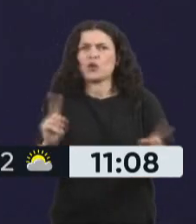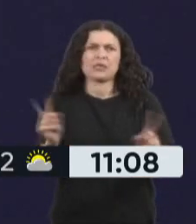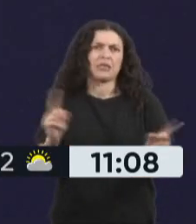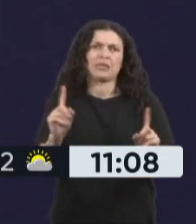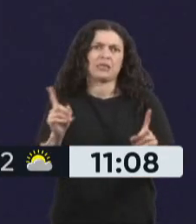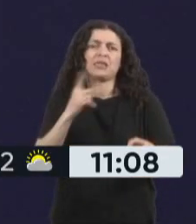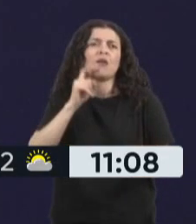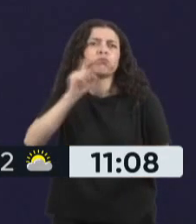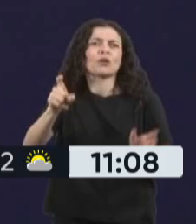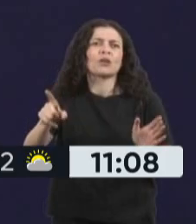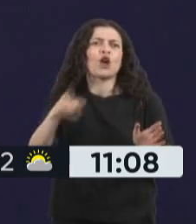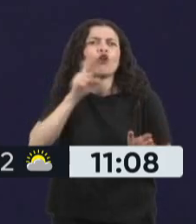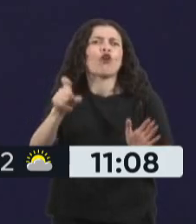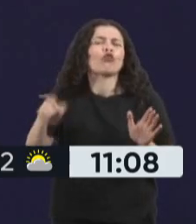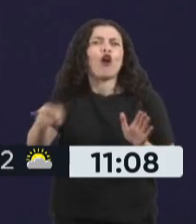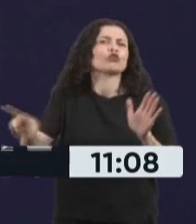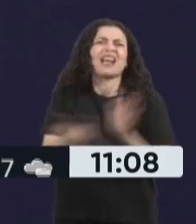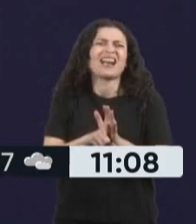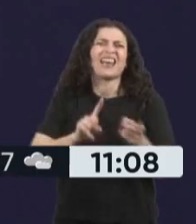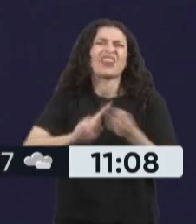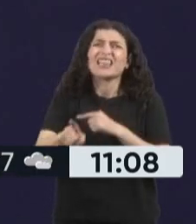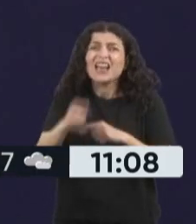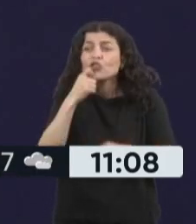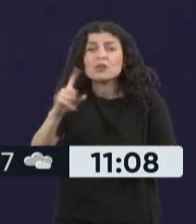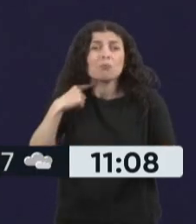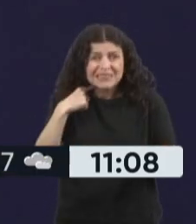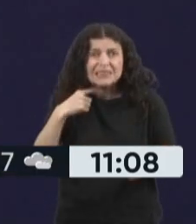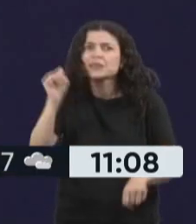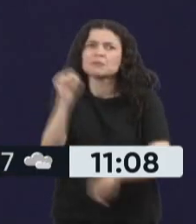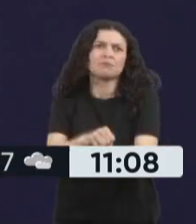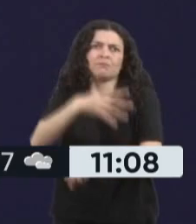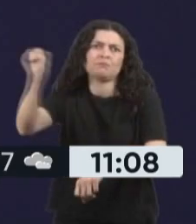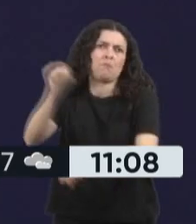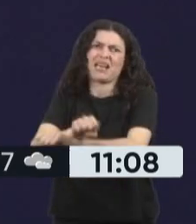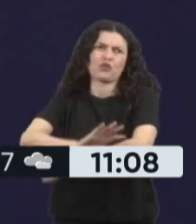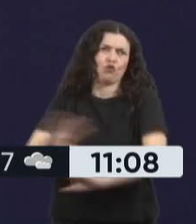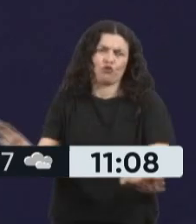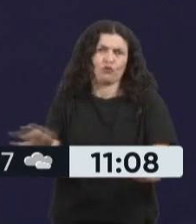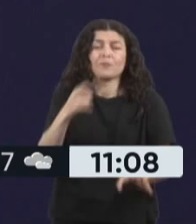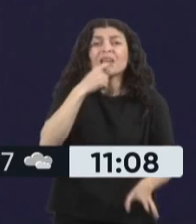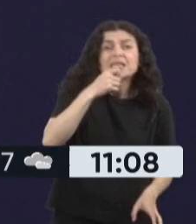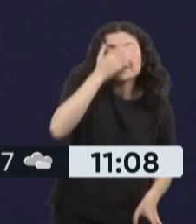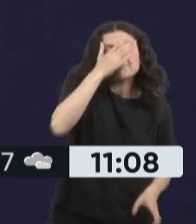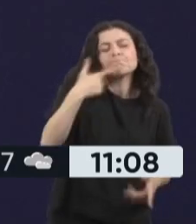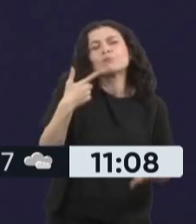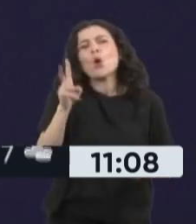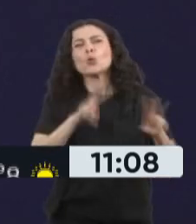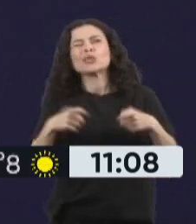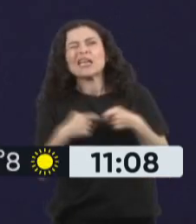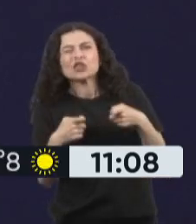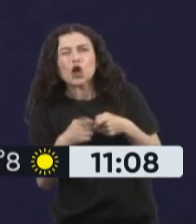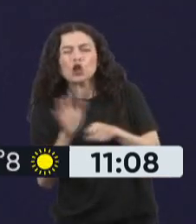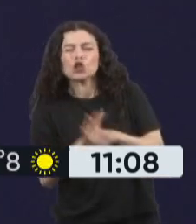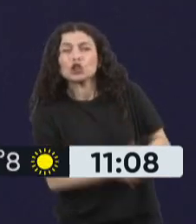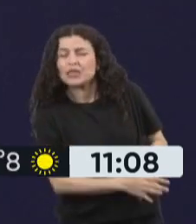lo perpetran deben estar presos. Y aquellos que decían hacer la vista gorda serán cómplices de haber convertido a uno de los